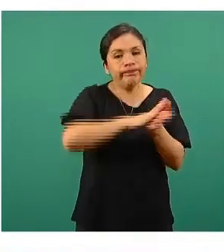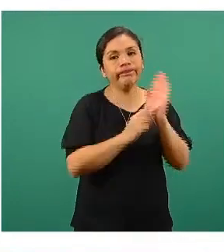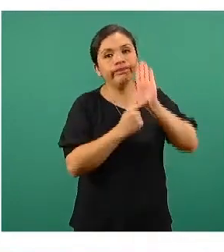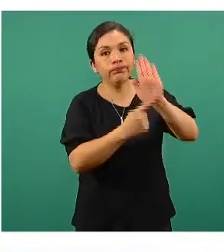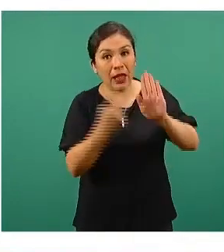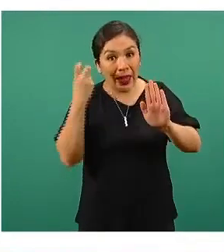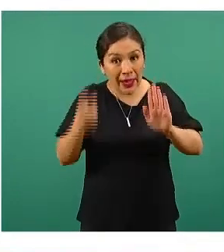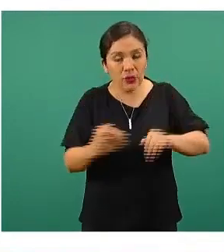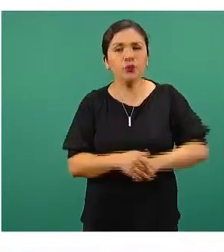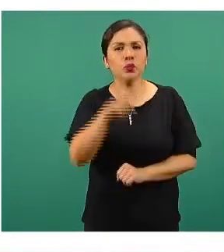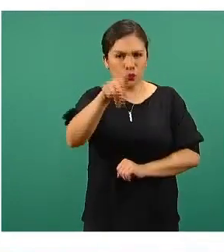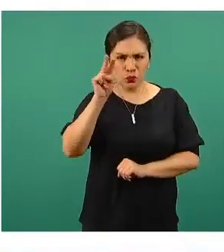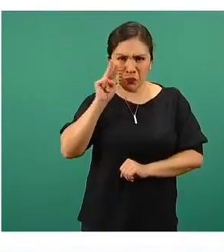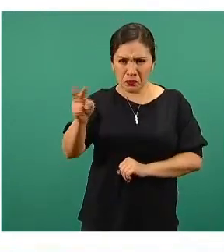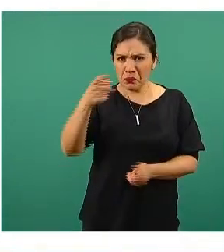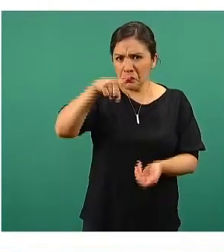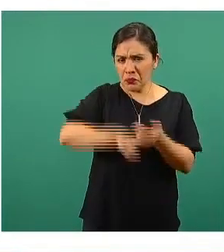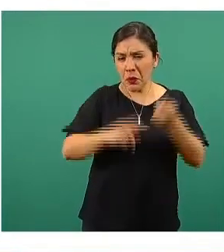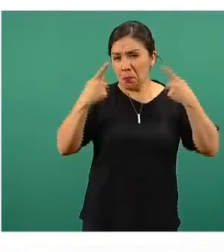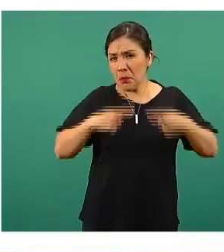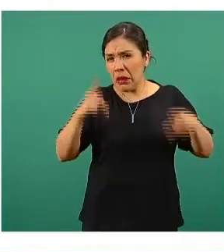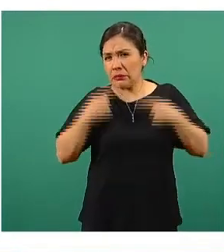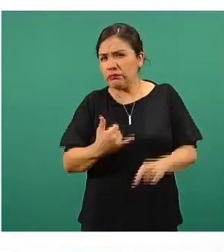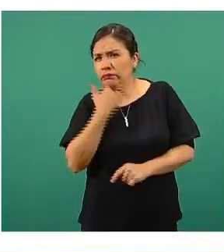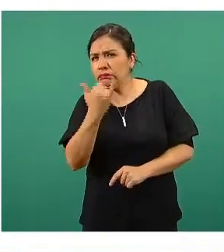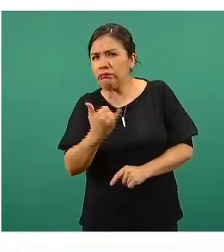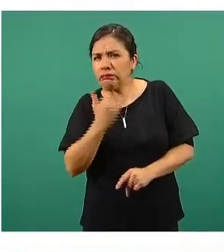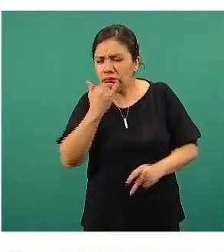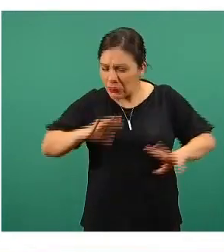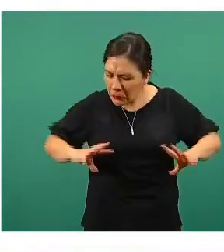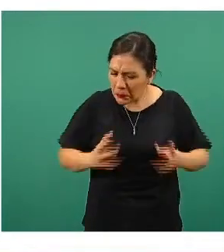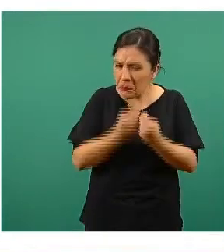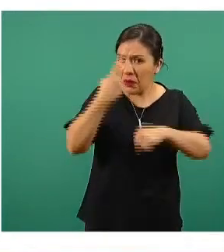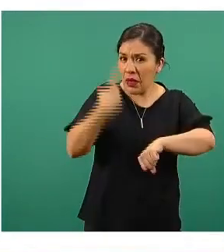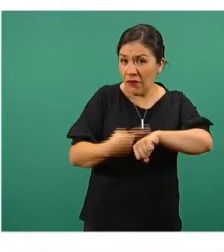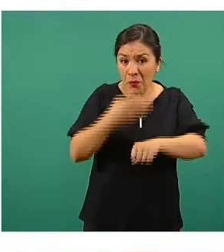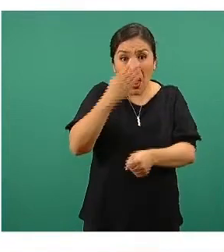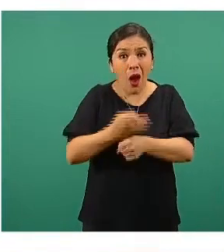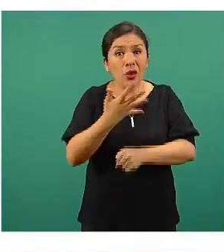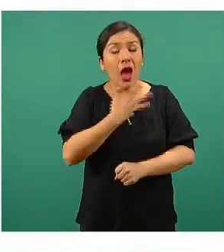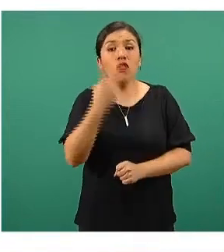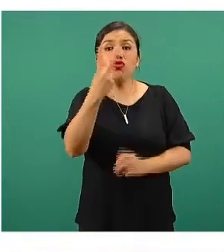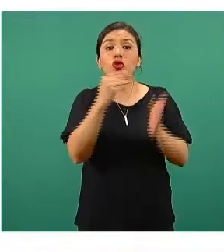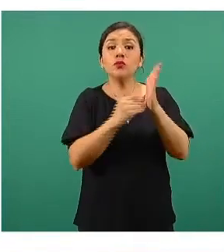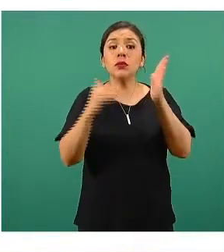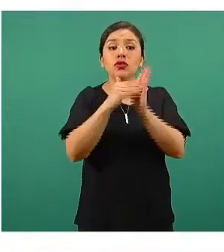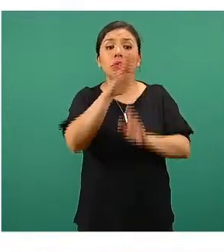Entonces, podemos ver que dentro de los casos estimados actualmente tenemos